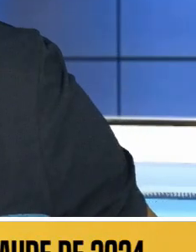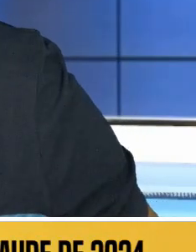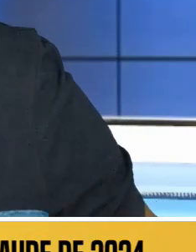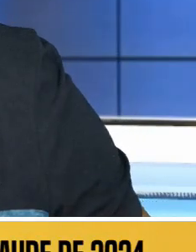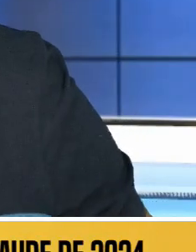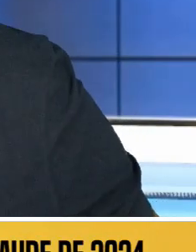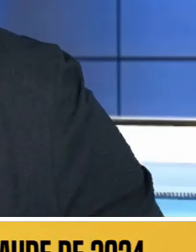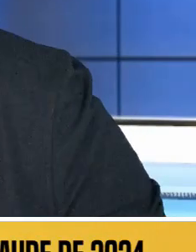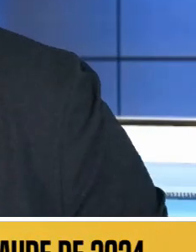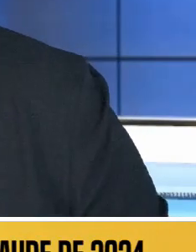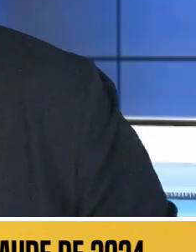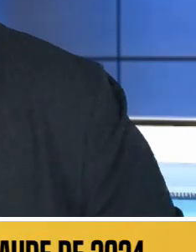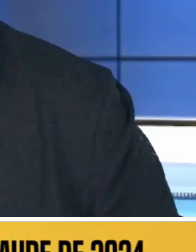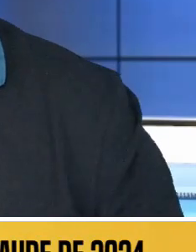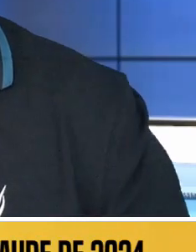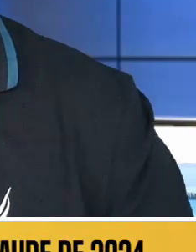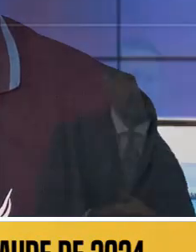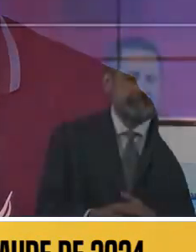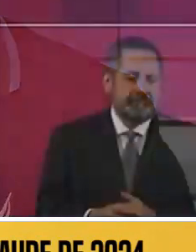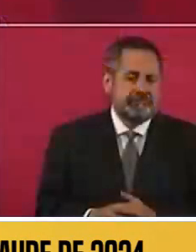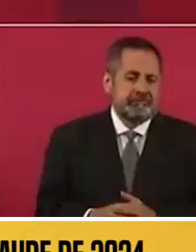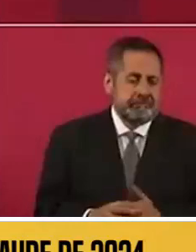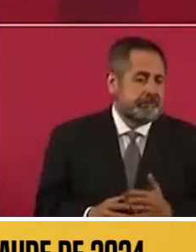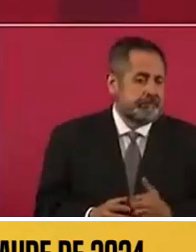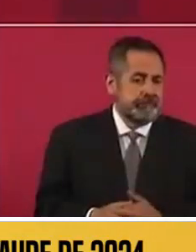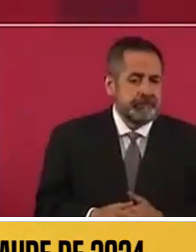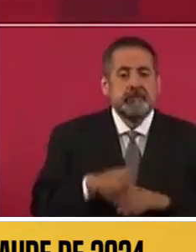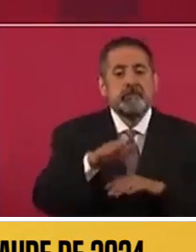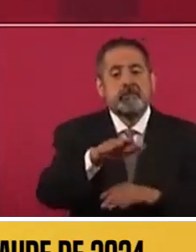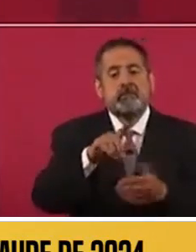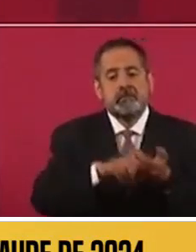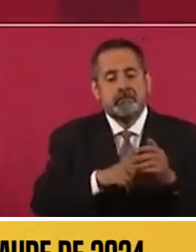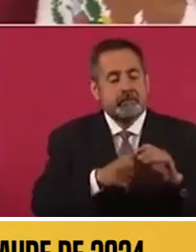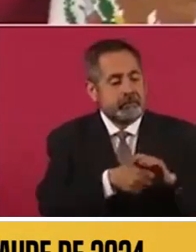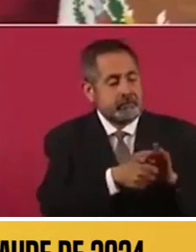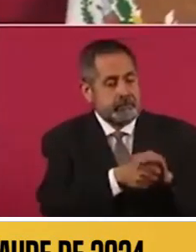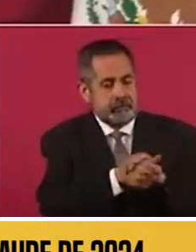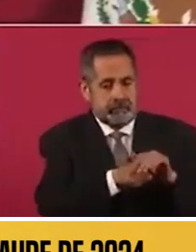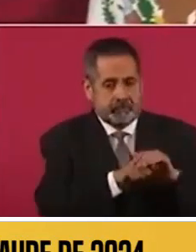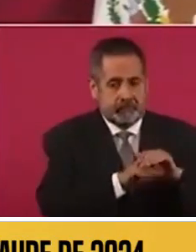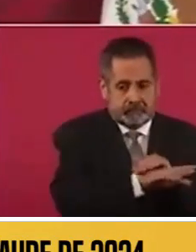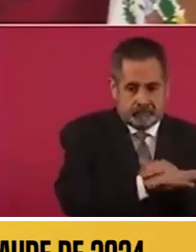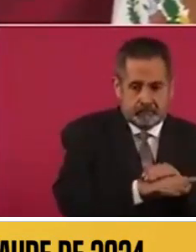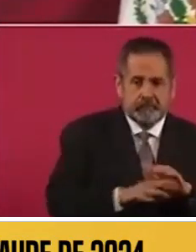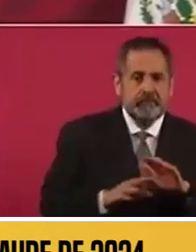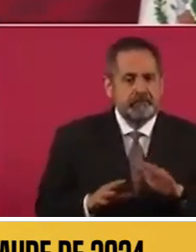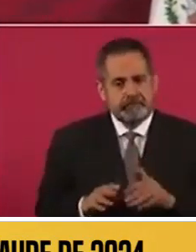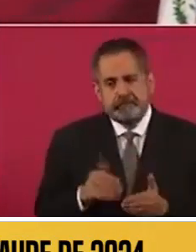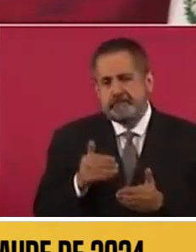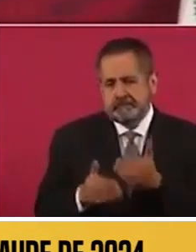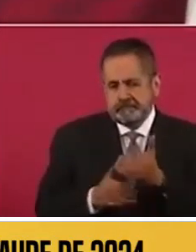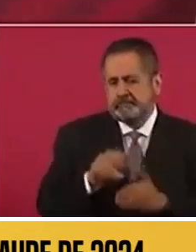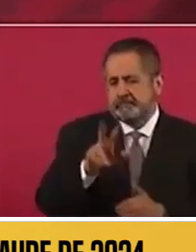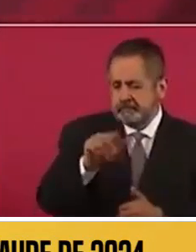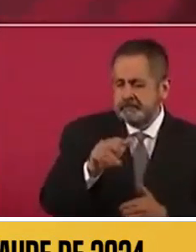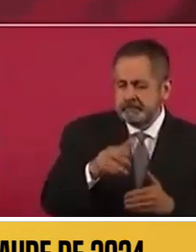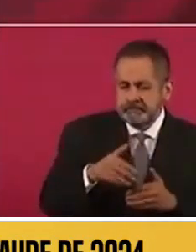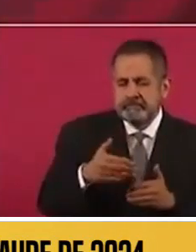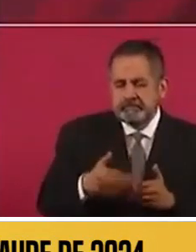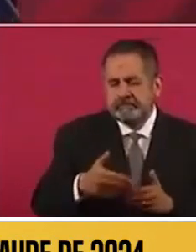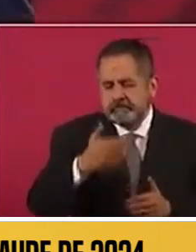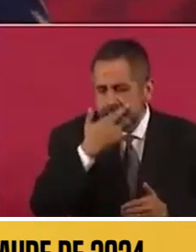del caso Ayotzinapa. De Ayotzinapa vamos avanzando en la